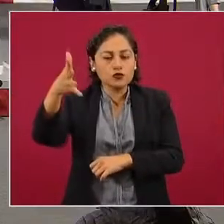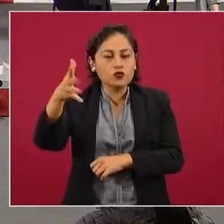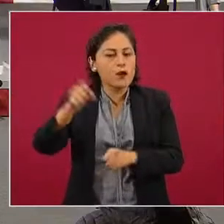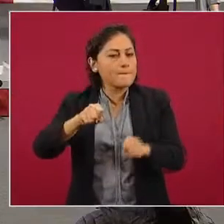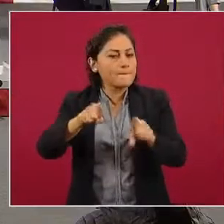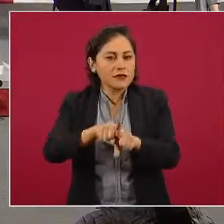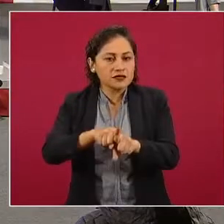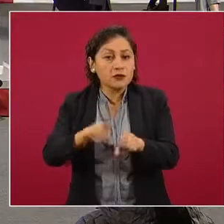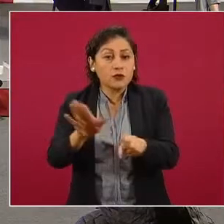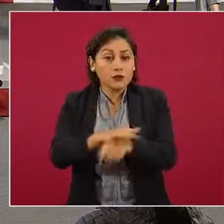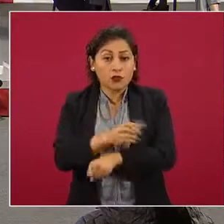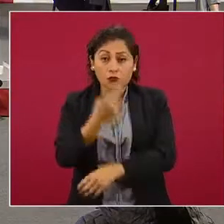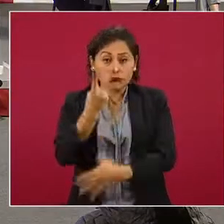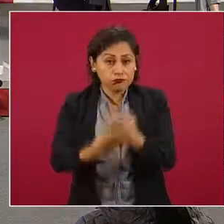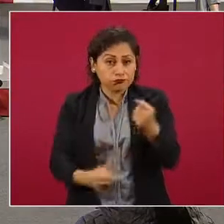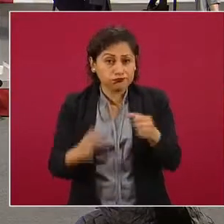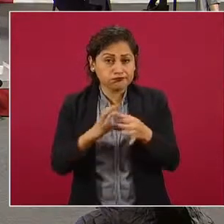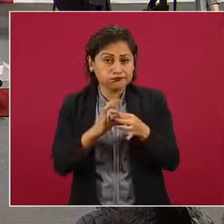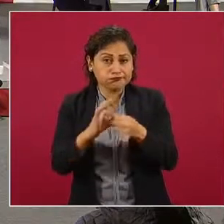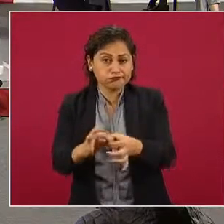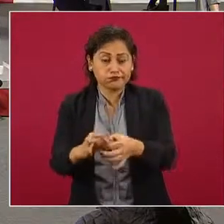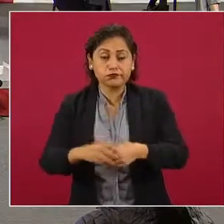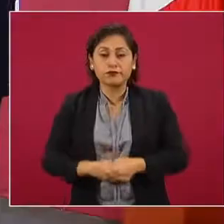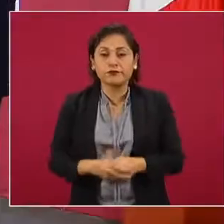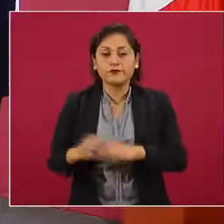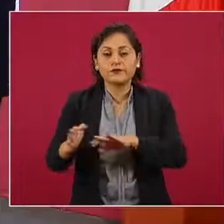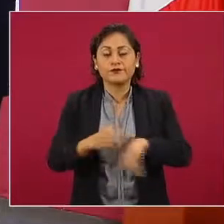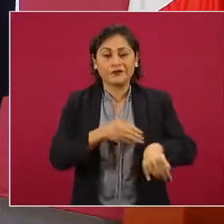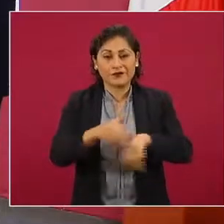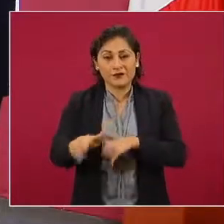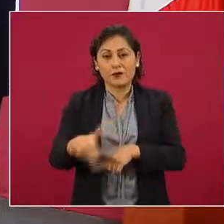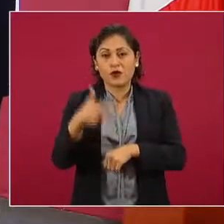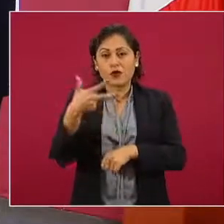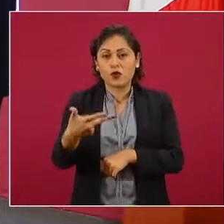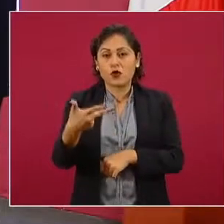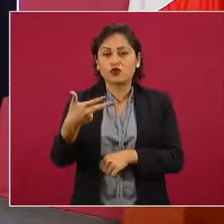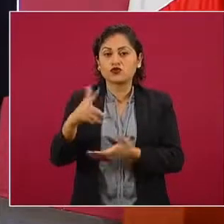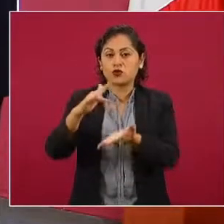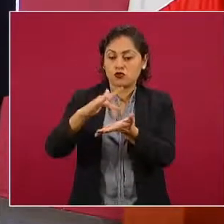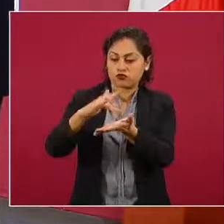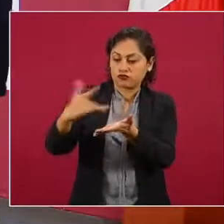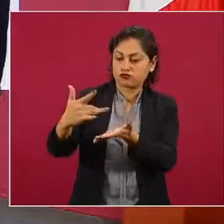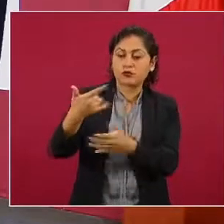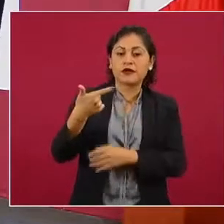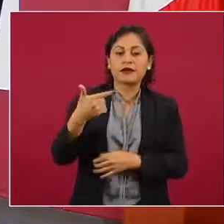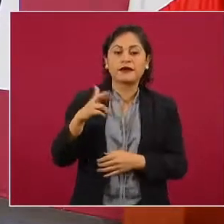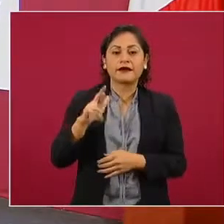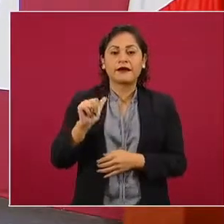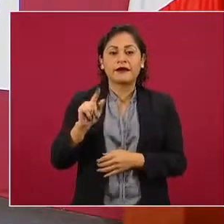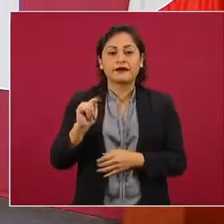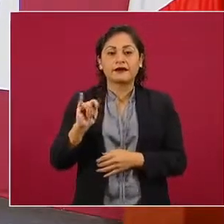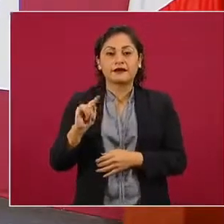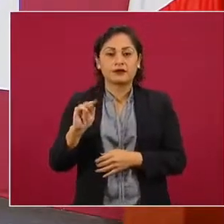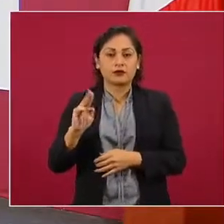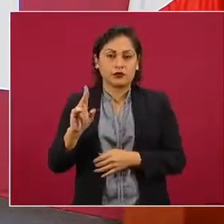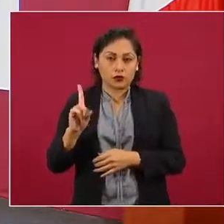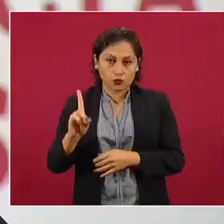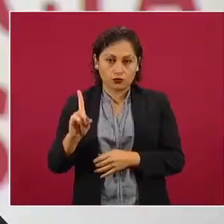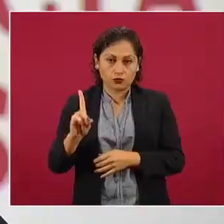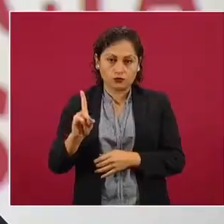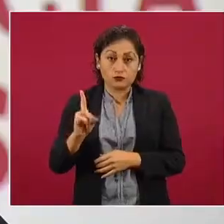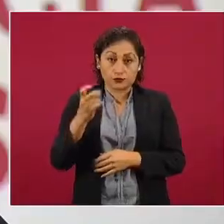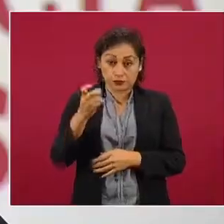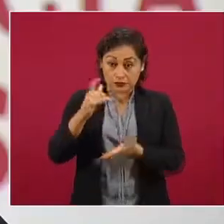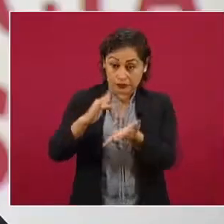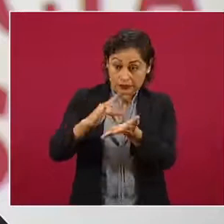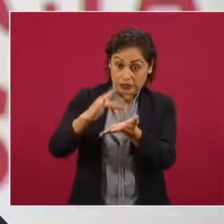Punto 8 de la gratitud. El agradecimiento es la mayor virtud de una buena